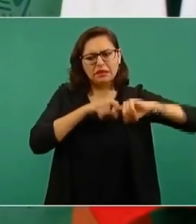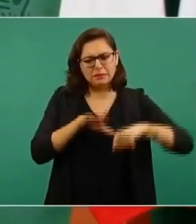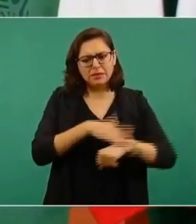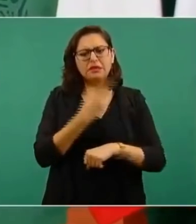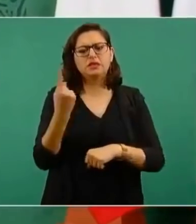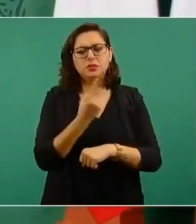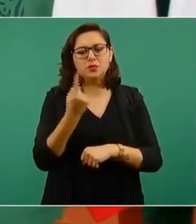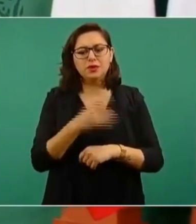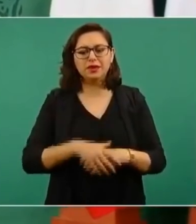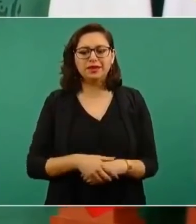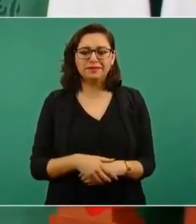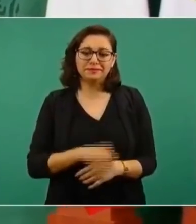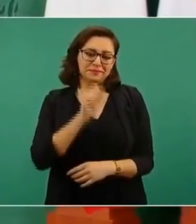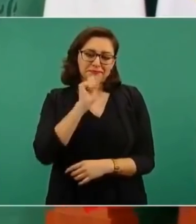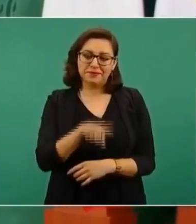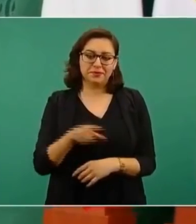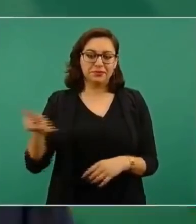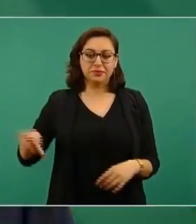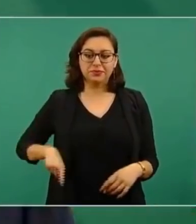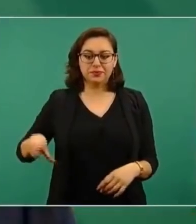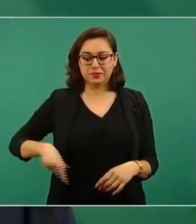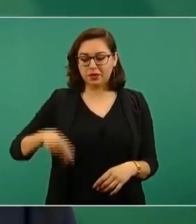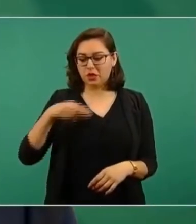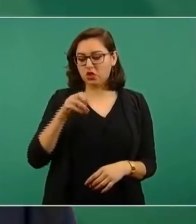de los gobiernos neoliberales.